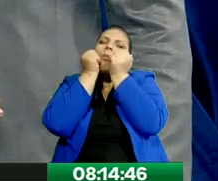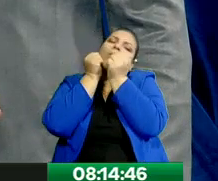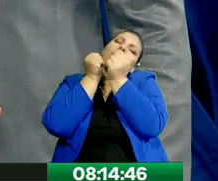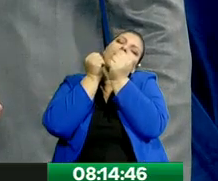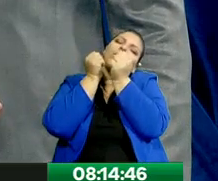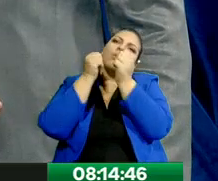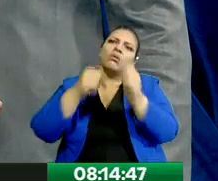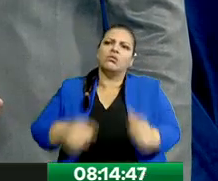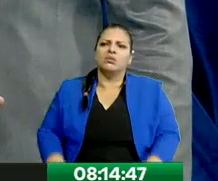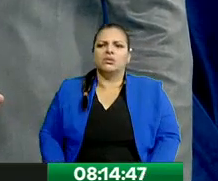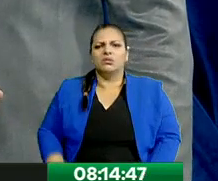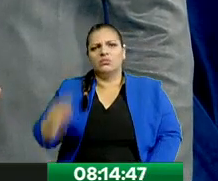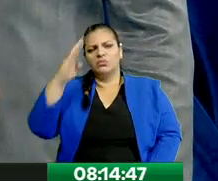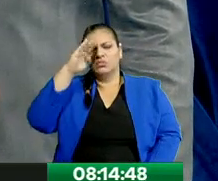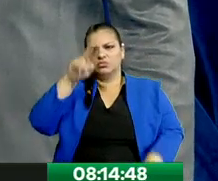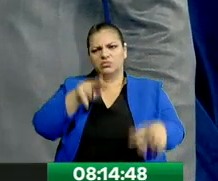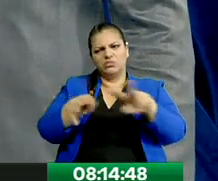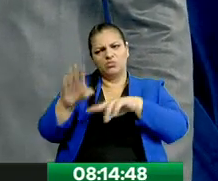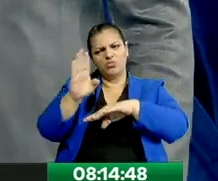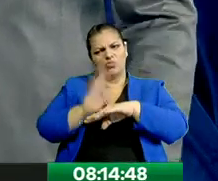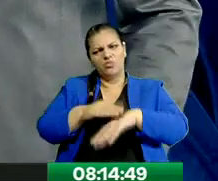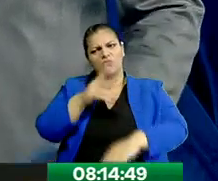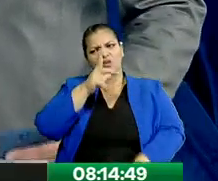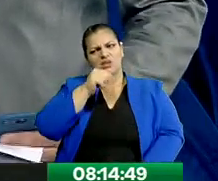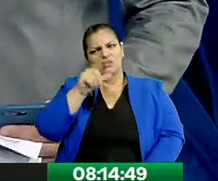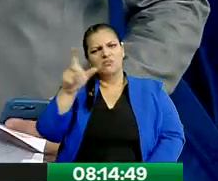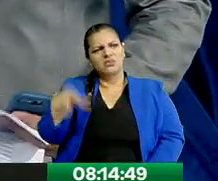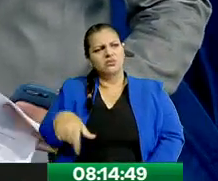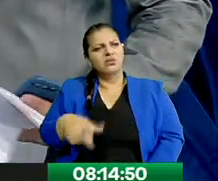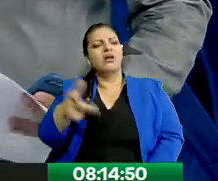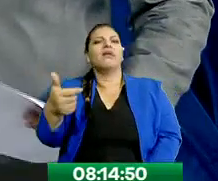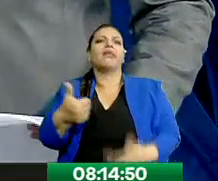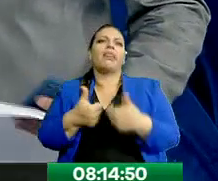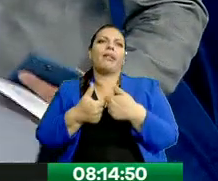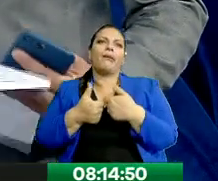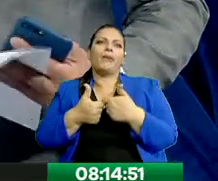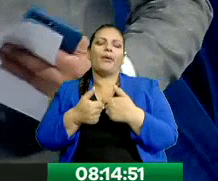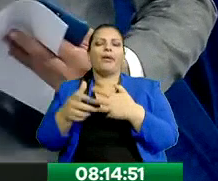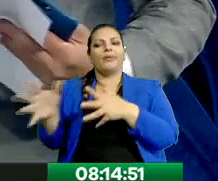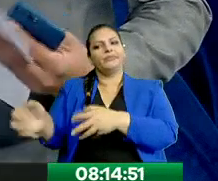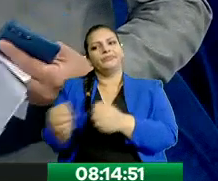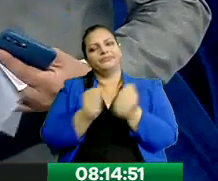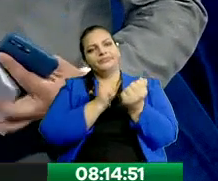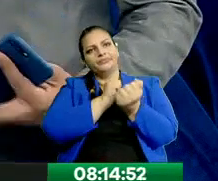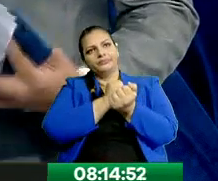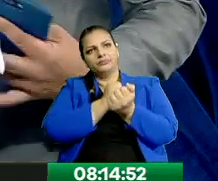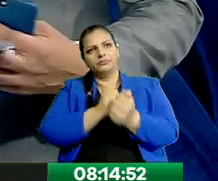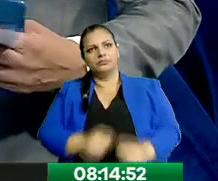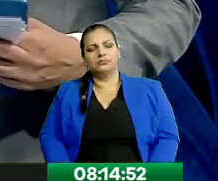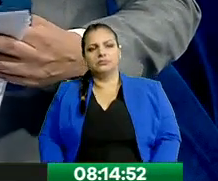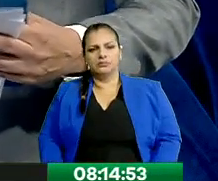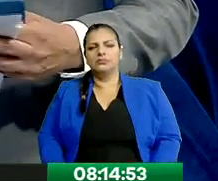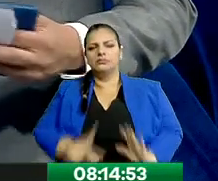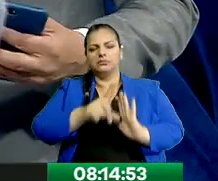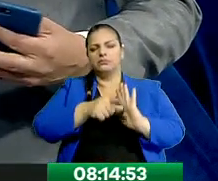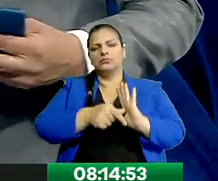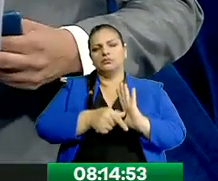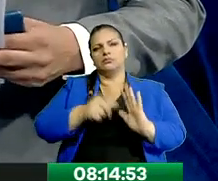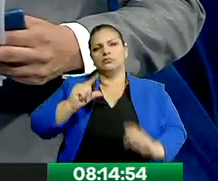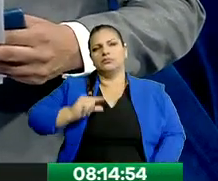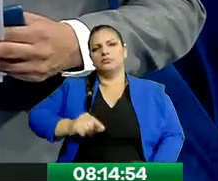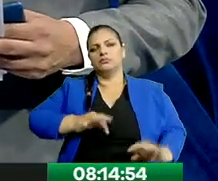principal sospechoso del crimen. Esto lo vamos a contar más adelante, así que vamos a seguir informando porque les tenemos una